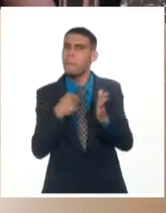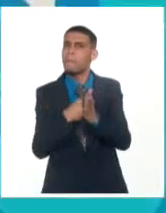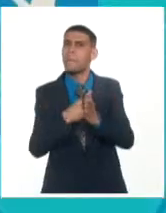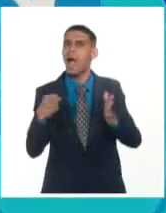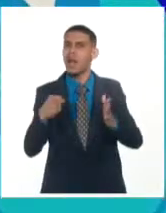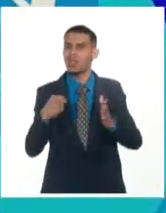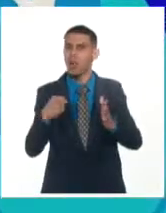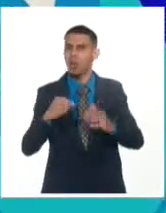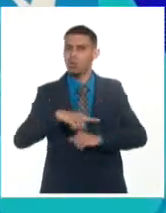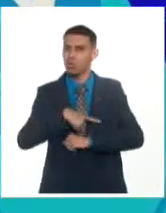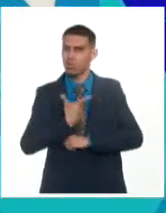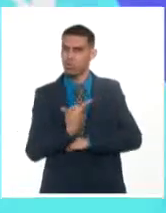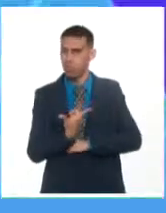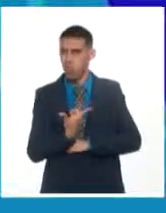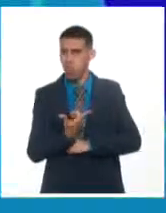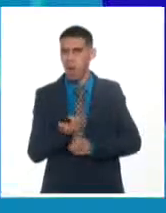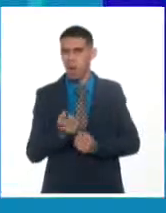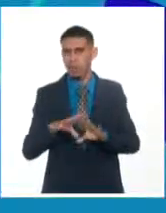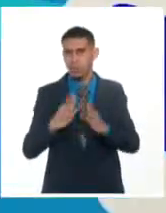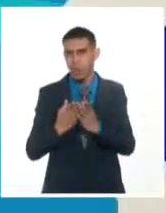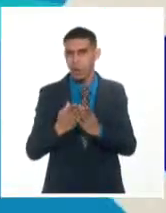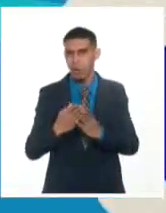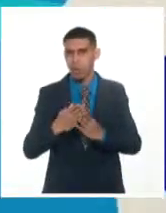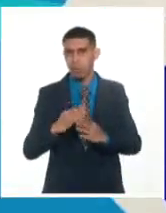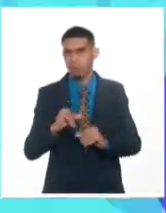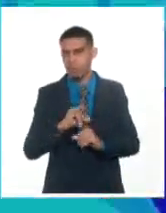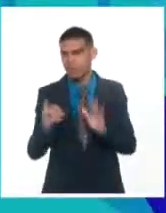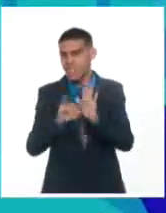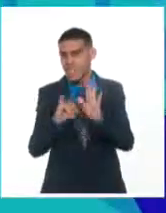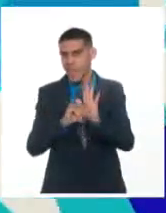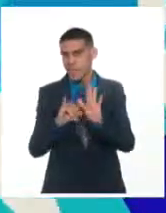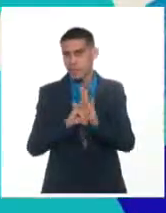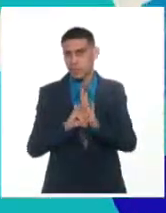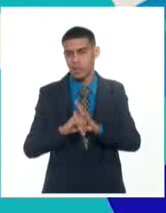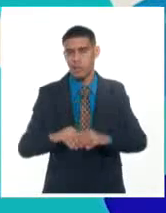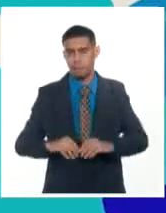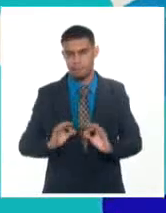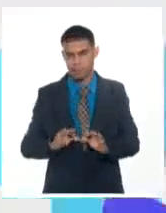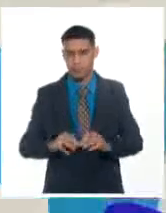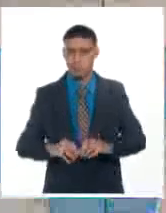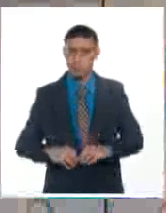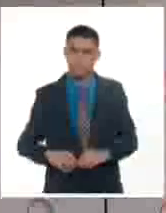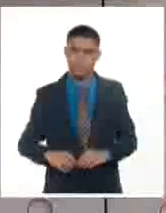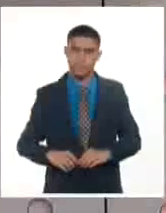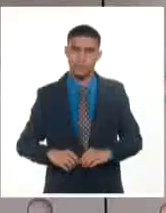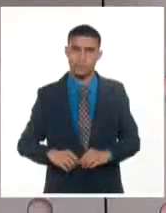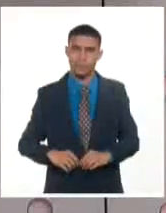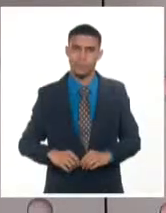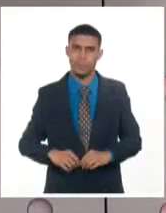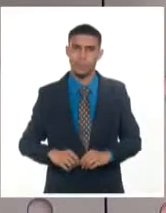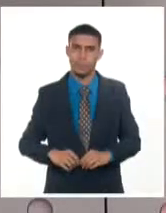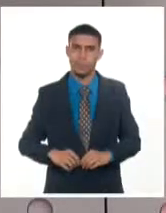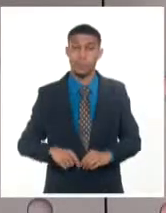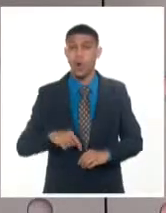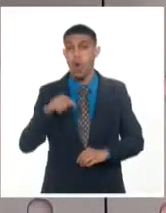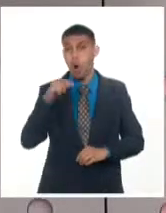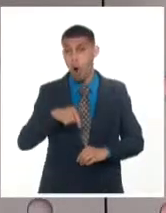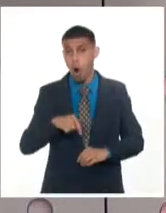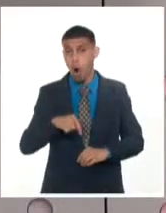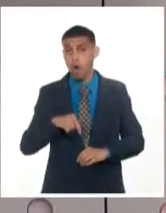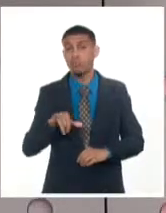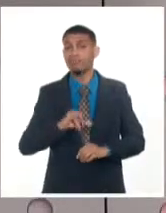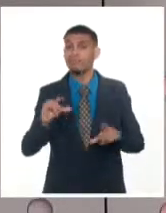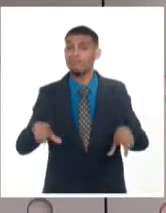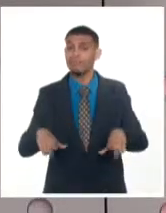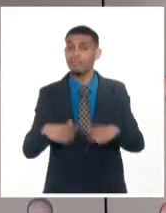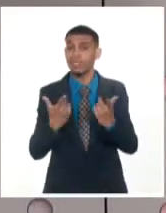tradiciones galas en Cuba. Gabriela Sánchez, Sistema Informativo de la Televisión Cubana. Y hoy está de aniversario